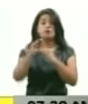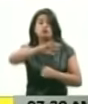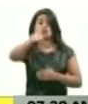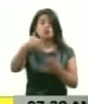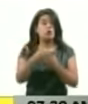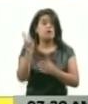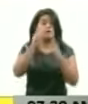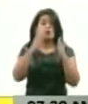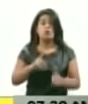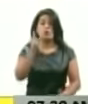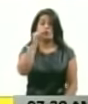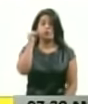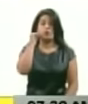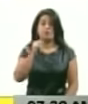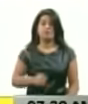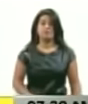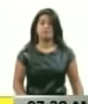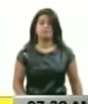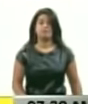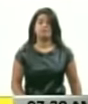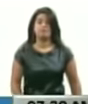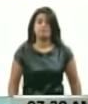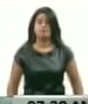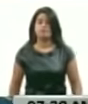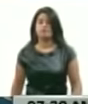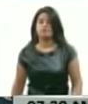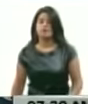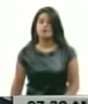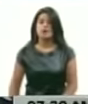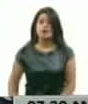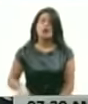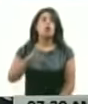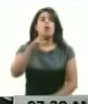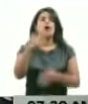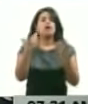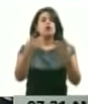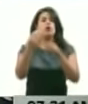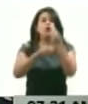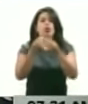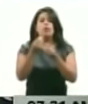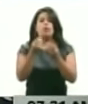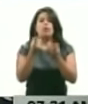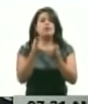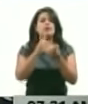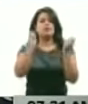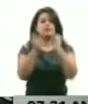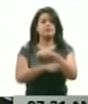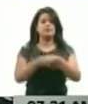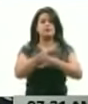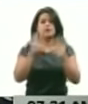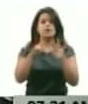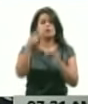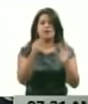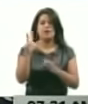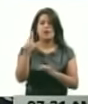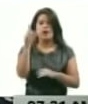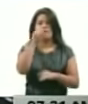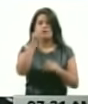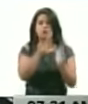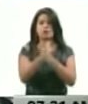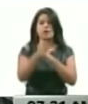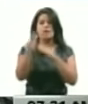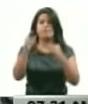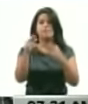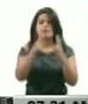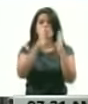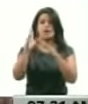venezolanos y de todas las venezolanas. Sadi, ¿cómo ha cambiado? Tomando en cuenta de que muchos de esos 183 años pasó la Biblioteca Nacional y no solo la biblioteca en el